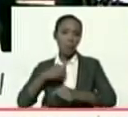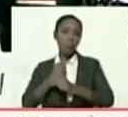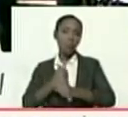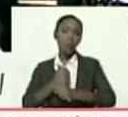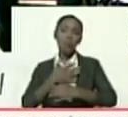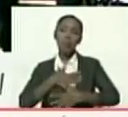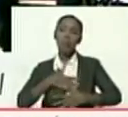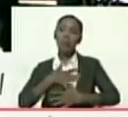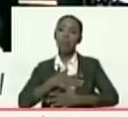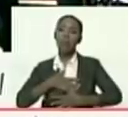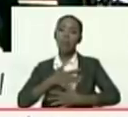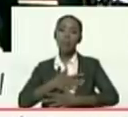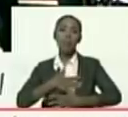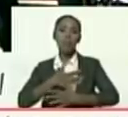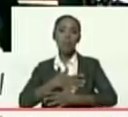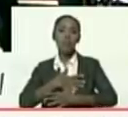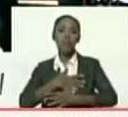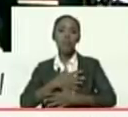Cómodamente aquí.